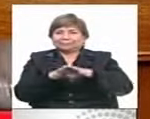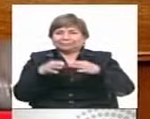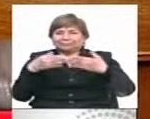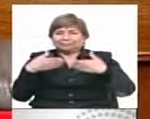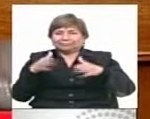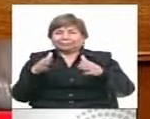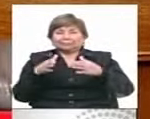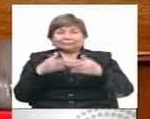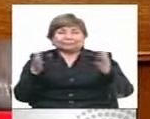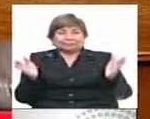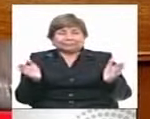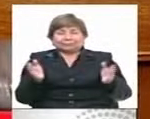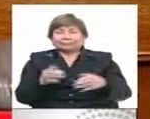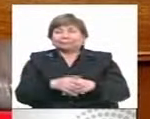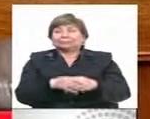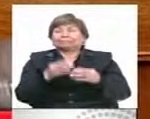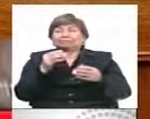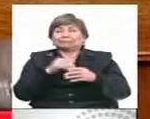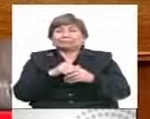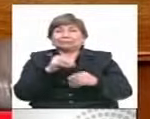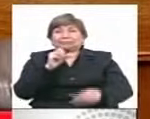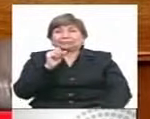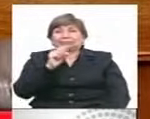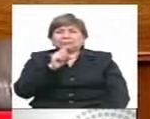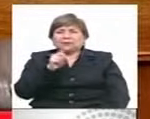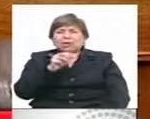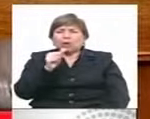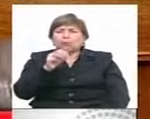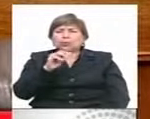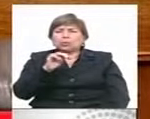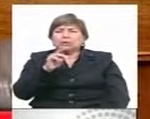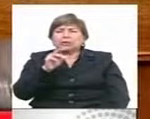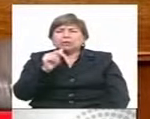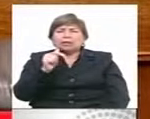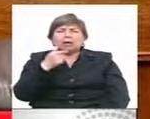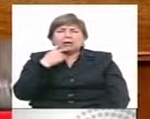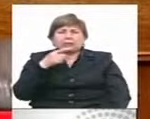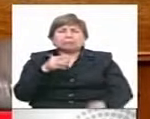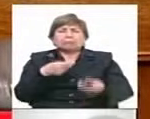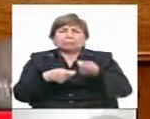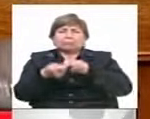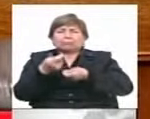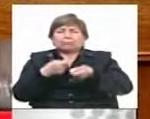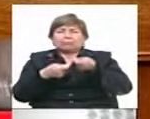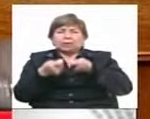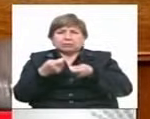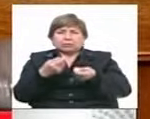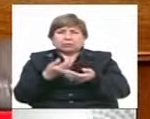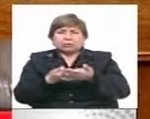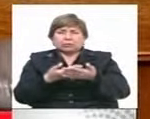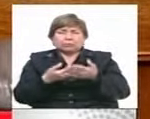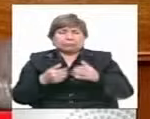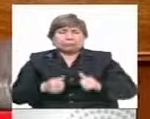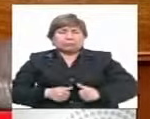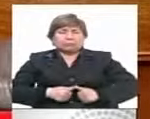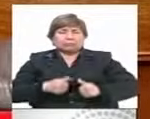Tumbes. En Sarumilla vivimos del comercio y de los lazos de comunicación y